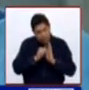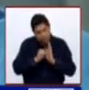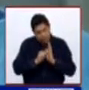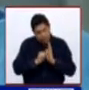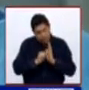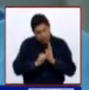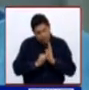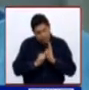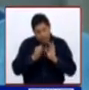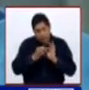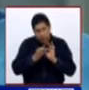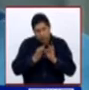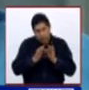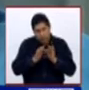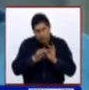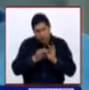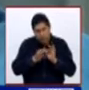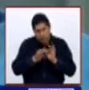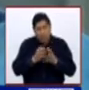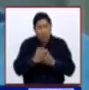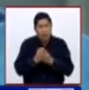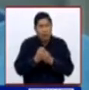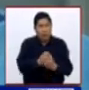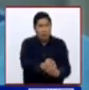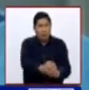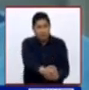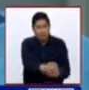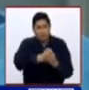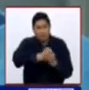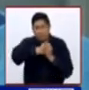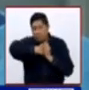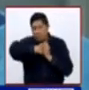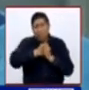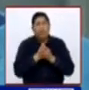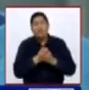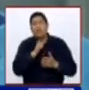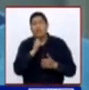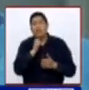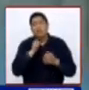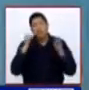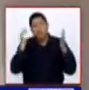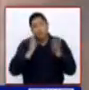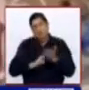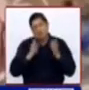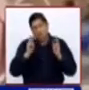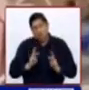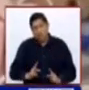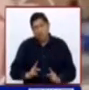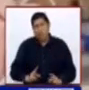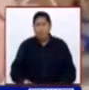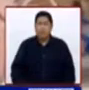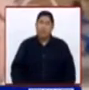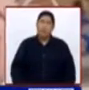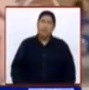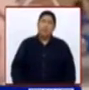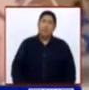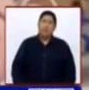rehabilitación, manejos de fisioterapia. Entonces, a veces tenemos ese problema con la paciente en este momento.